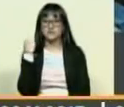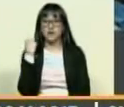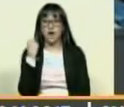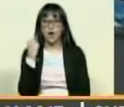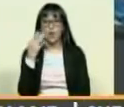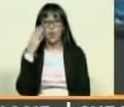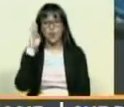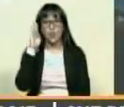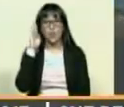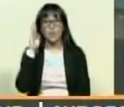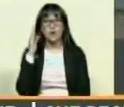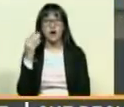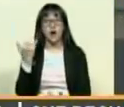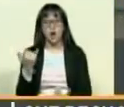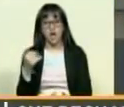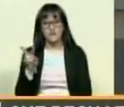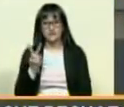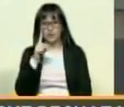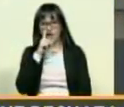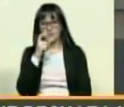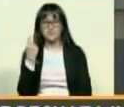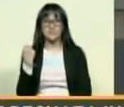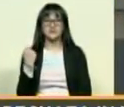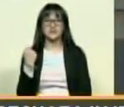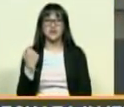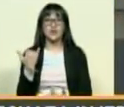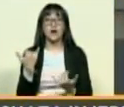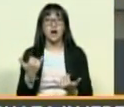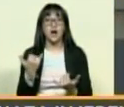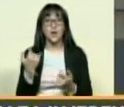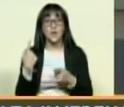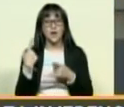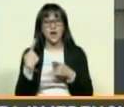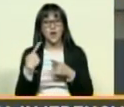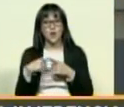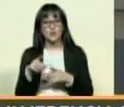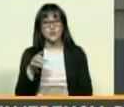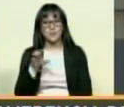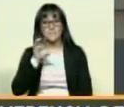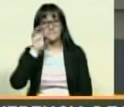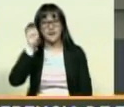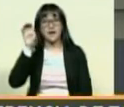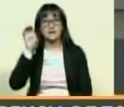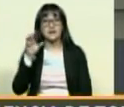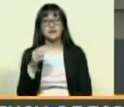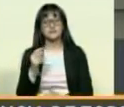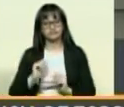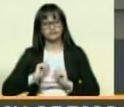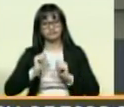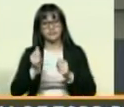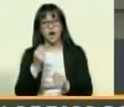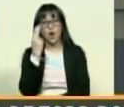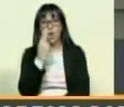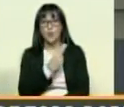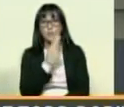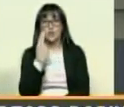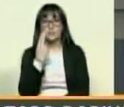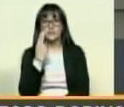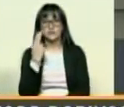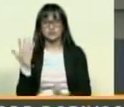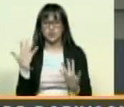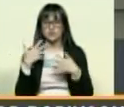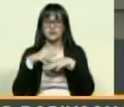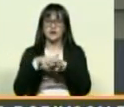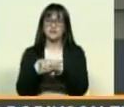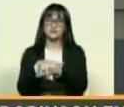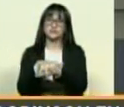le toca a Nicaragua, y para los países del ALBA es un compromiso. Compromiso de vida, la integración. Más